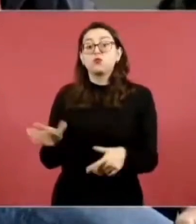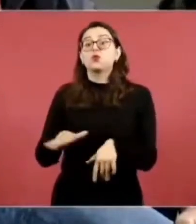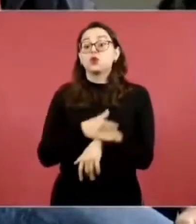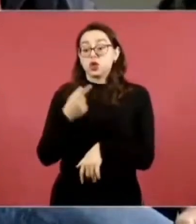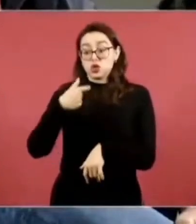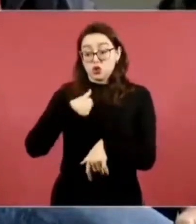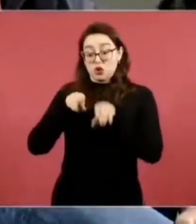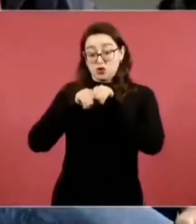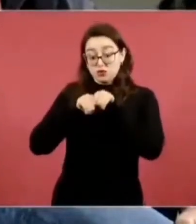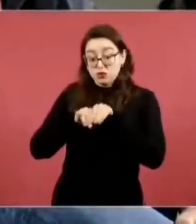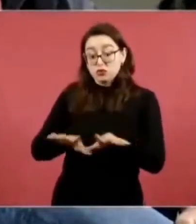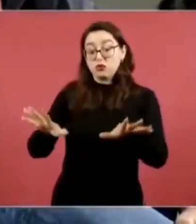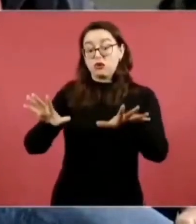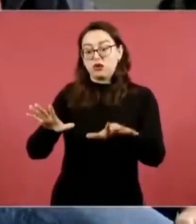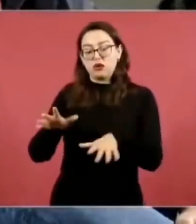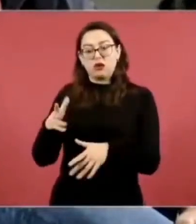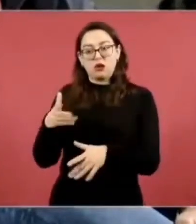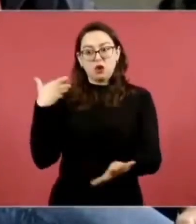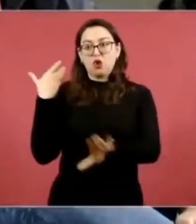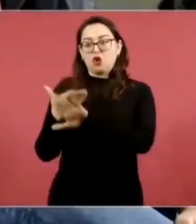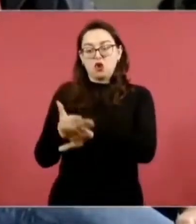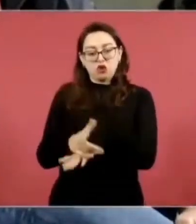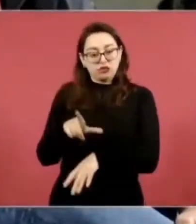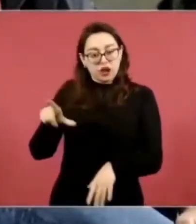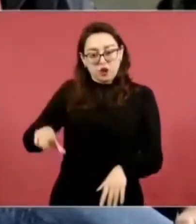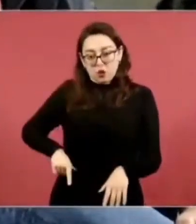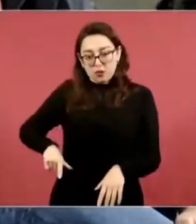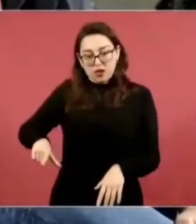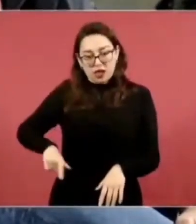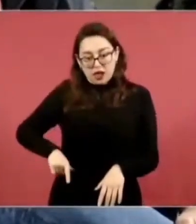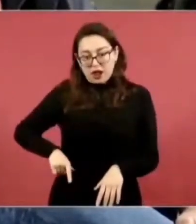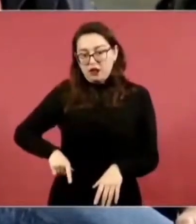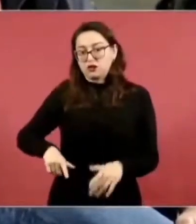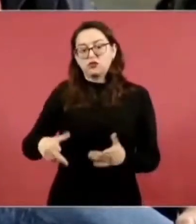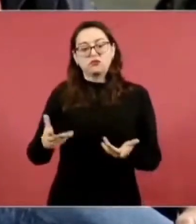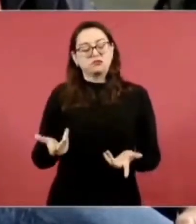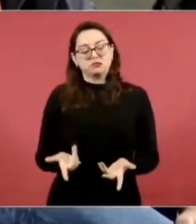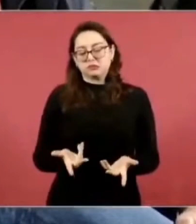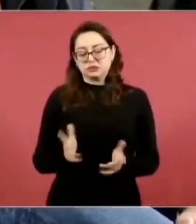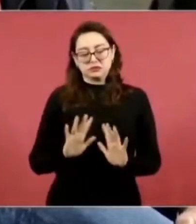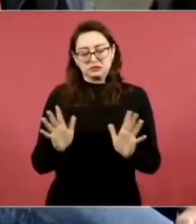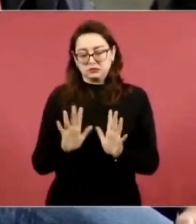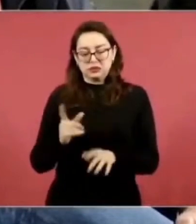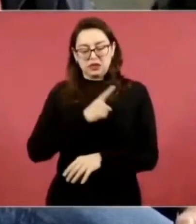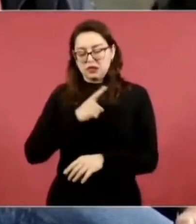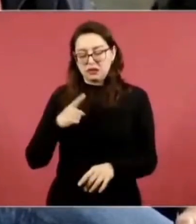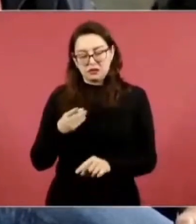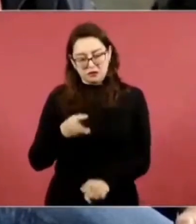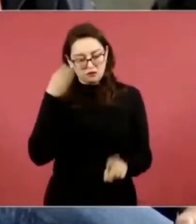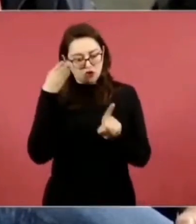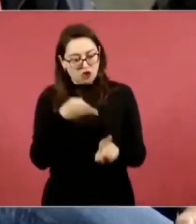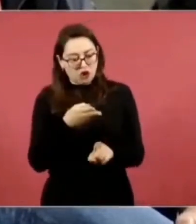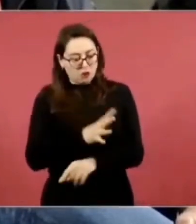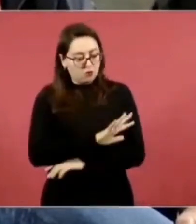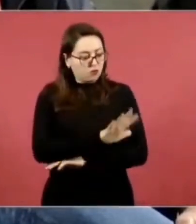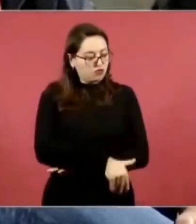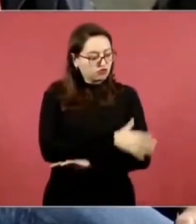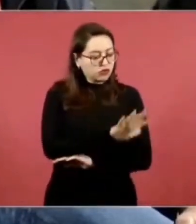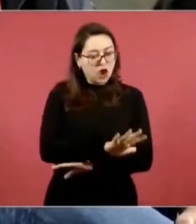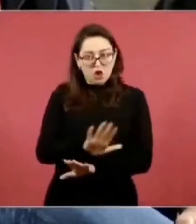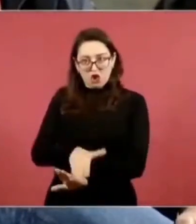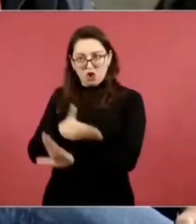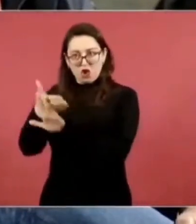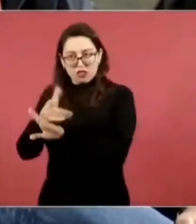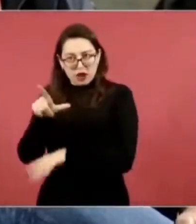usada para golpear a esta administración. Y hay un trabajo de búsqueda que se tiene que hacer. No vamos a golpear, tenemos